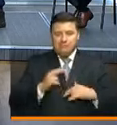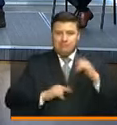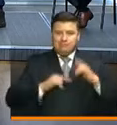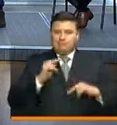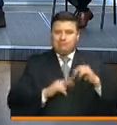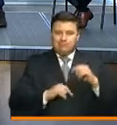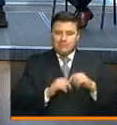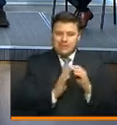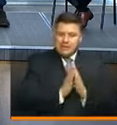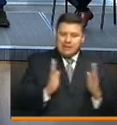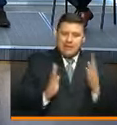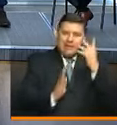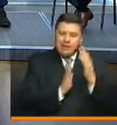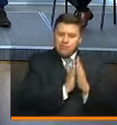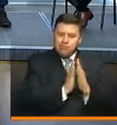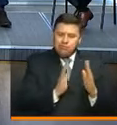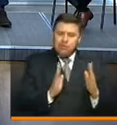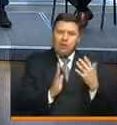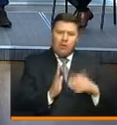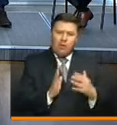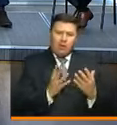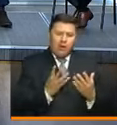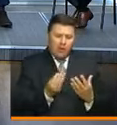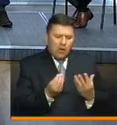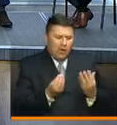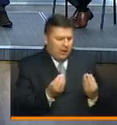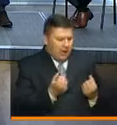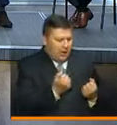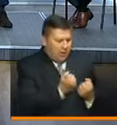también a lo largo de estos días, además de un conjunto